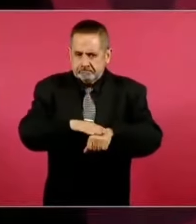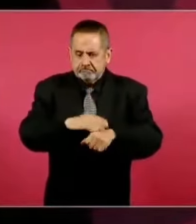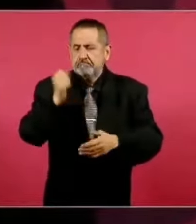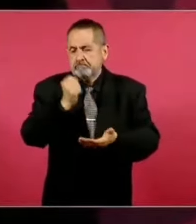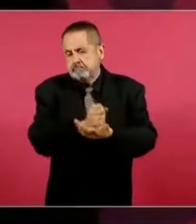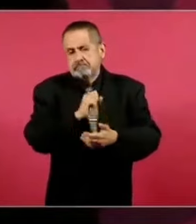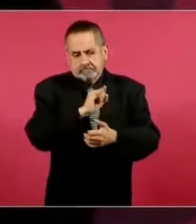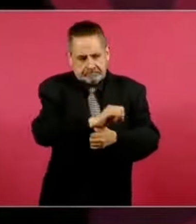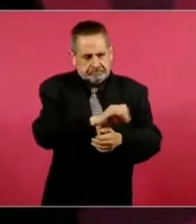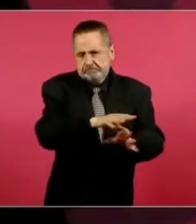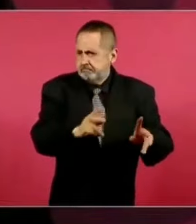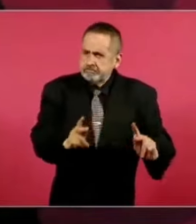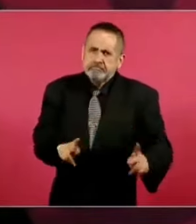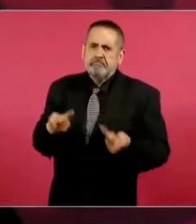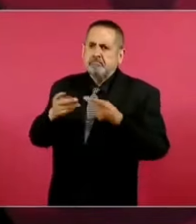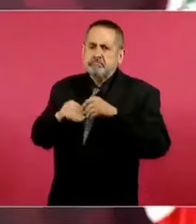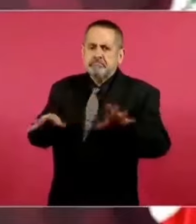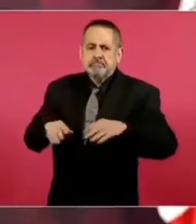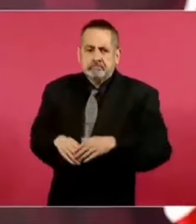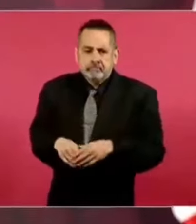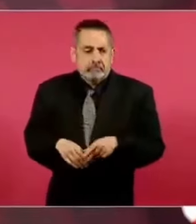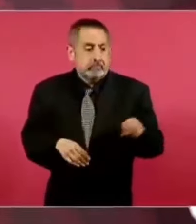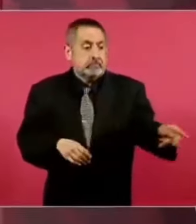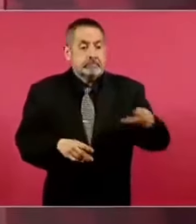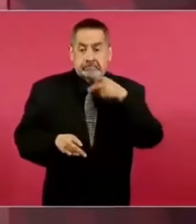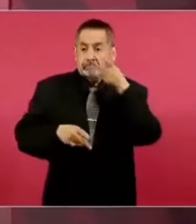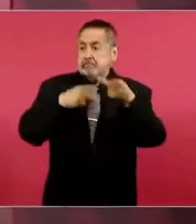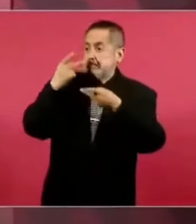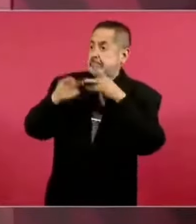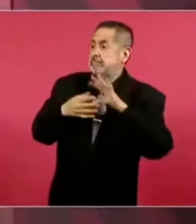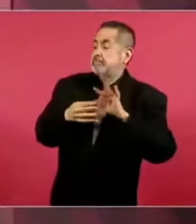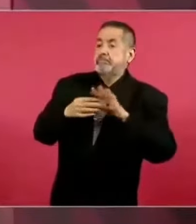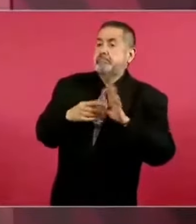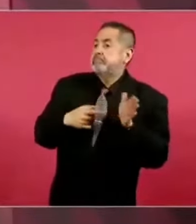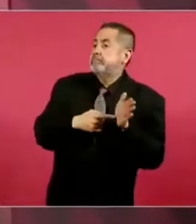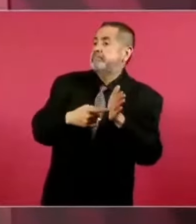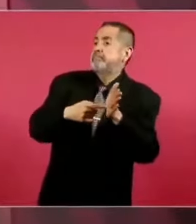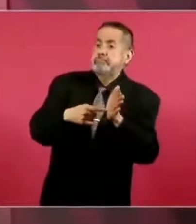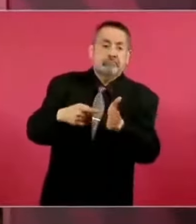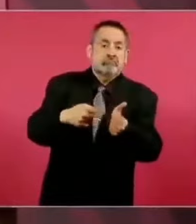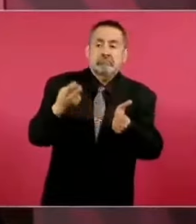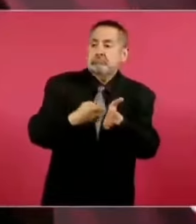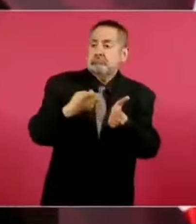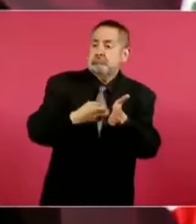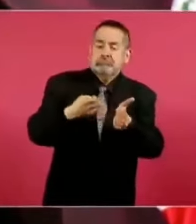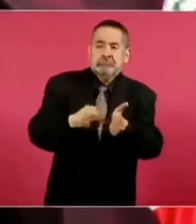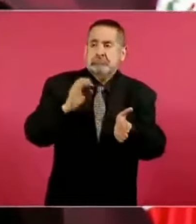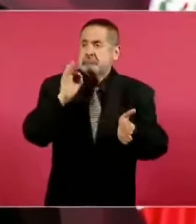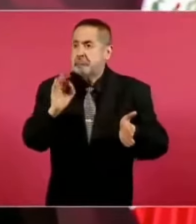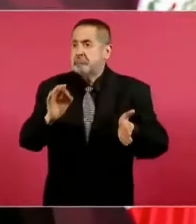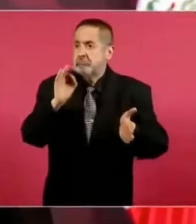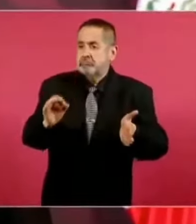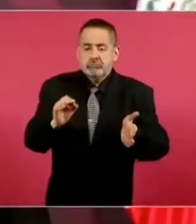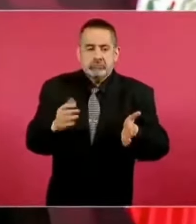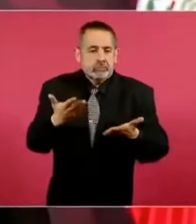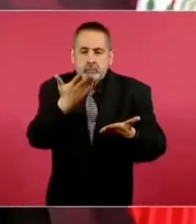el producto que no lo empiecen a publicar a publicitar si no tienen